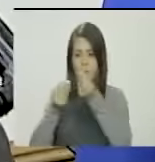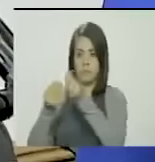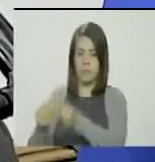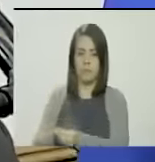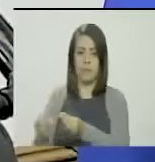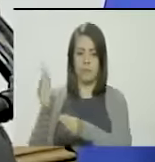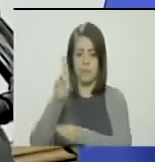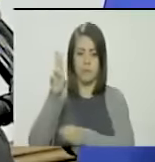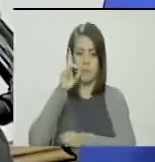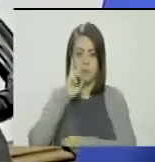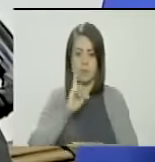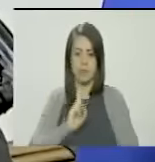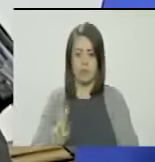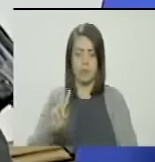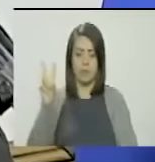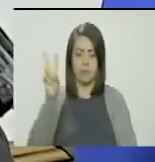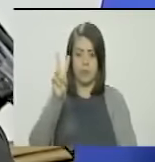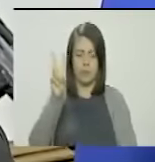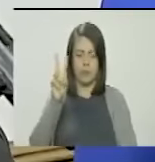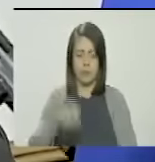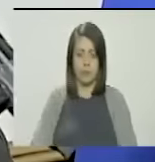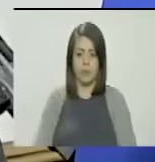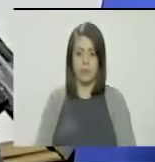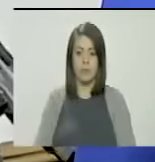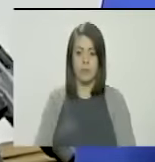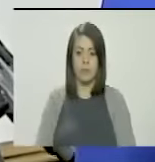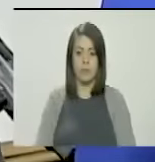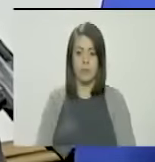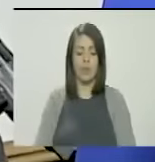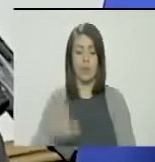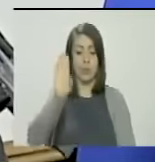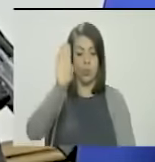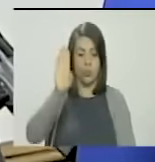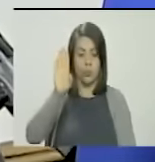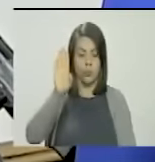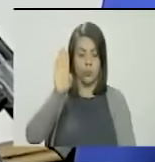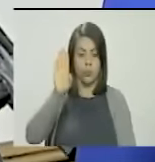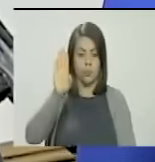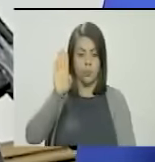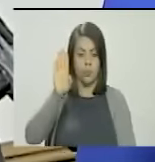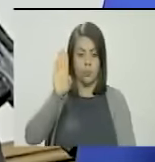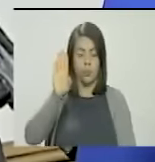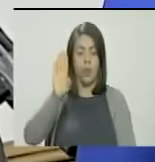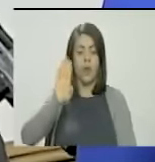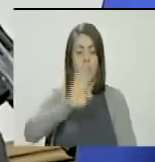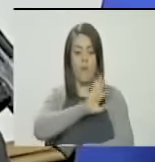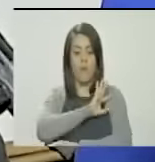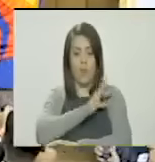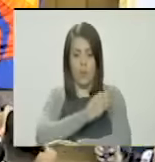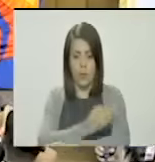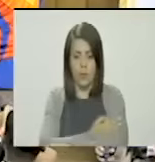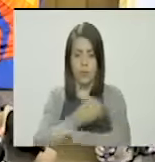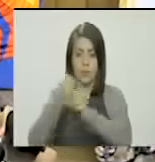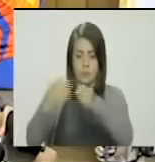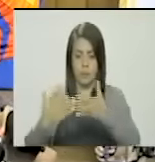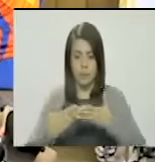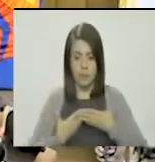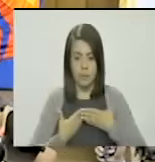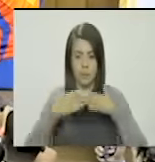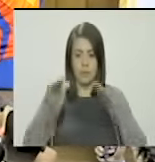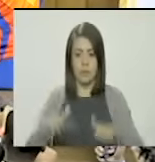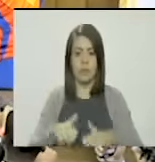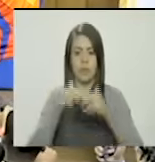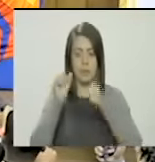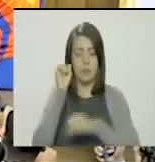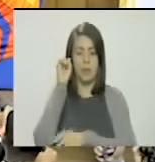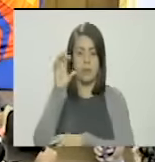devueltas a la República Bolivariana de Venezuela. Juro por la fuerza que nos da haber rescatado